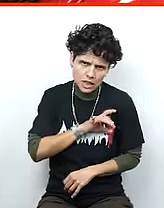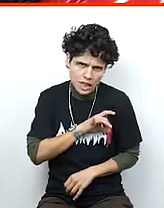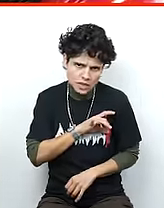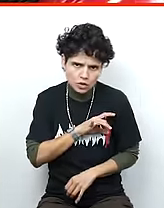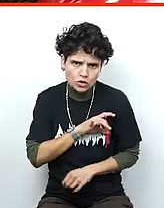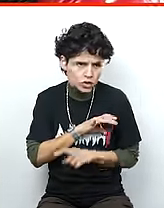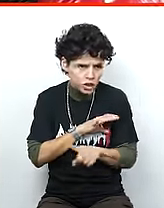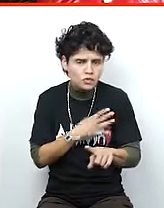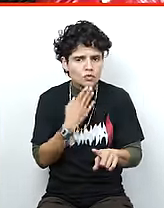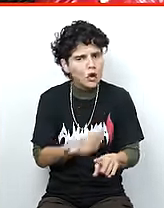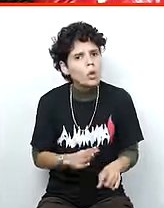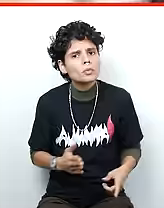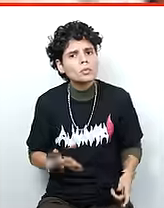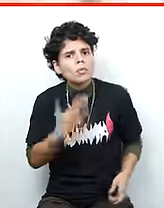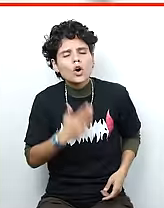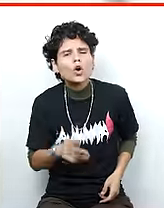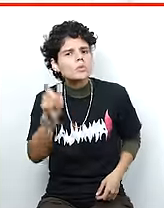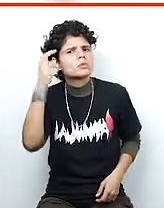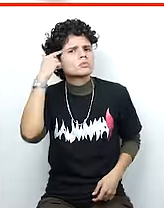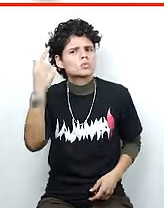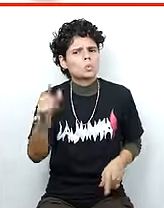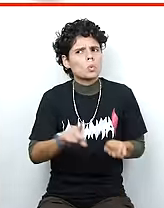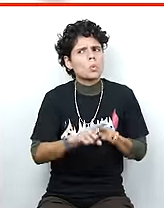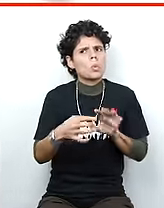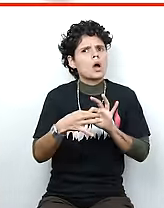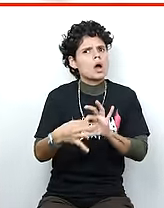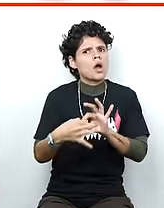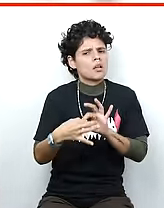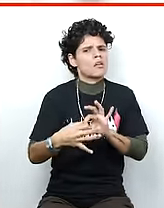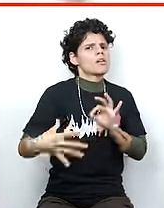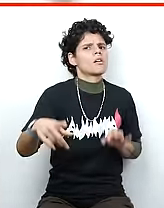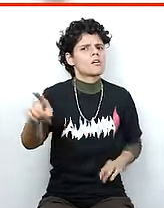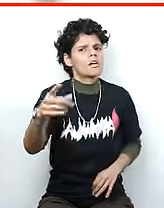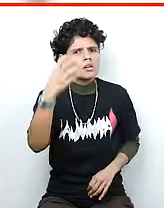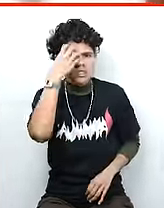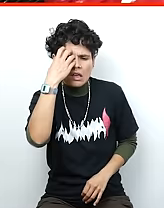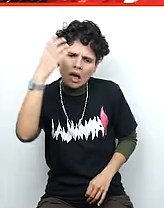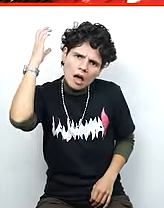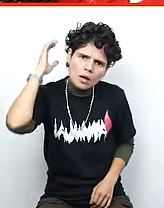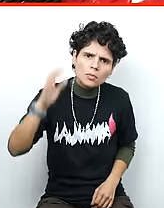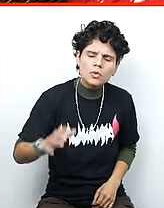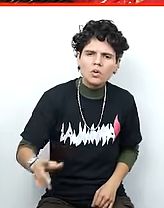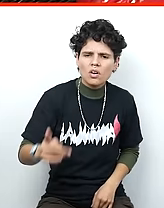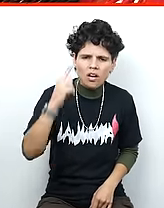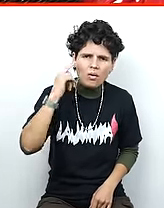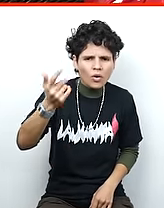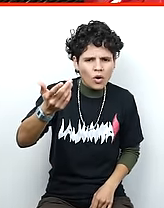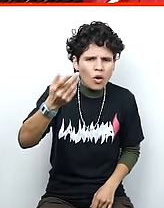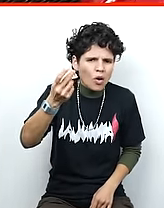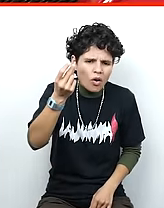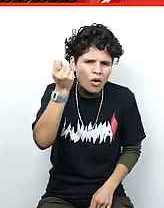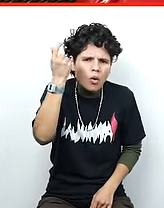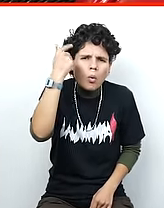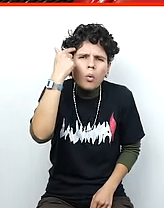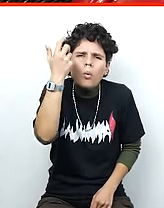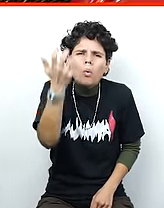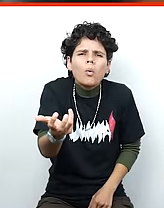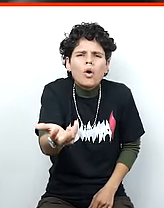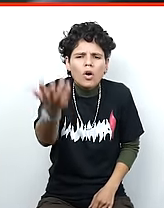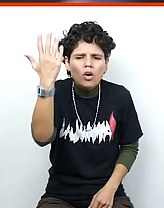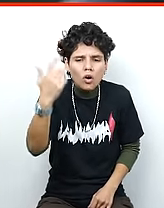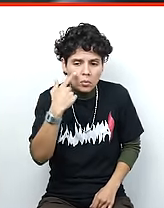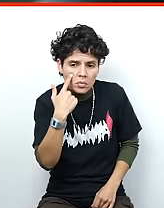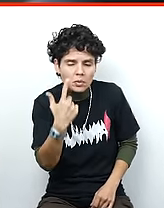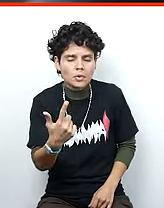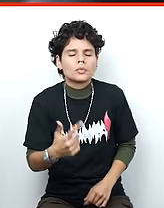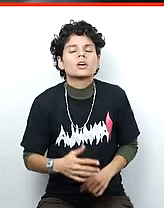güey, encima. Eso era lo más fome que uno decía, ya, terrible elogio este weón. Terrible sapo y mantiene al chileno. Podía haber sido un chileno para la historia,